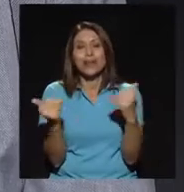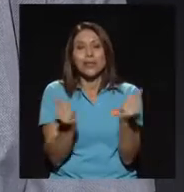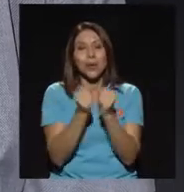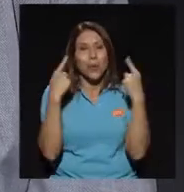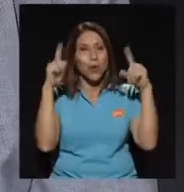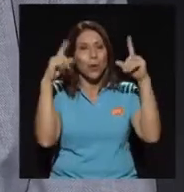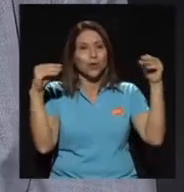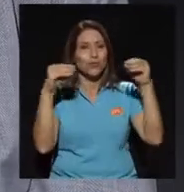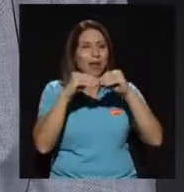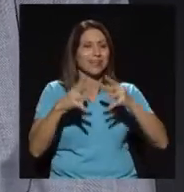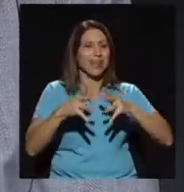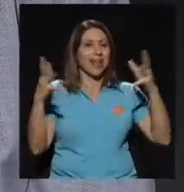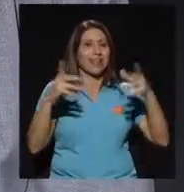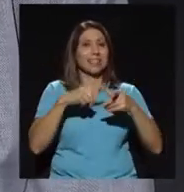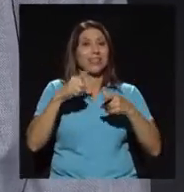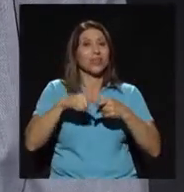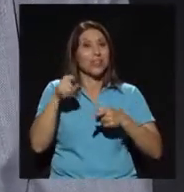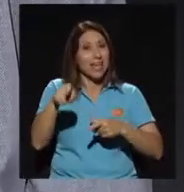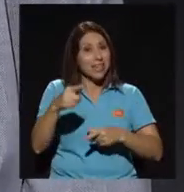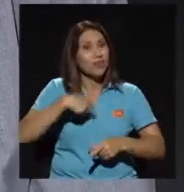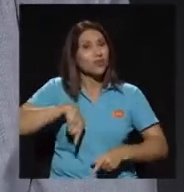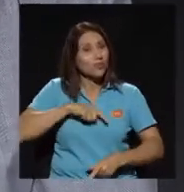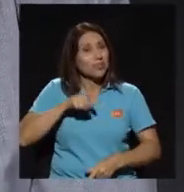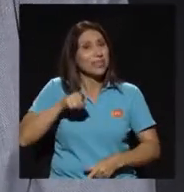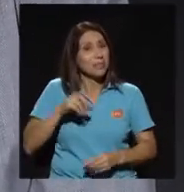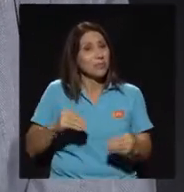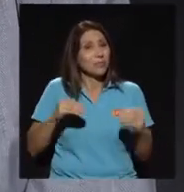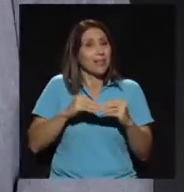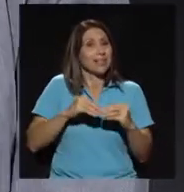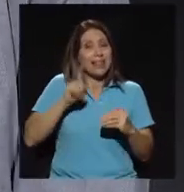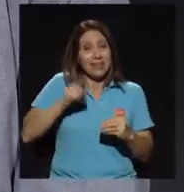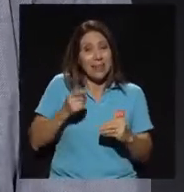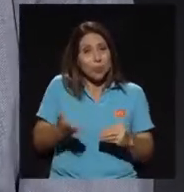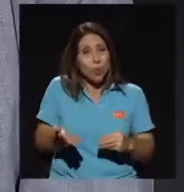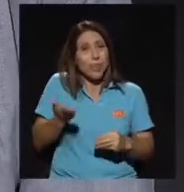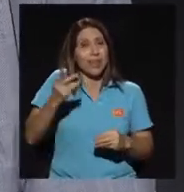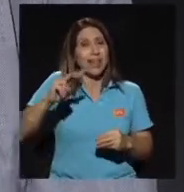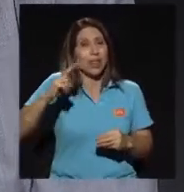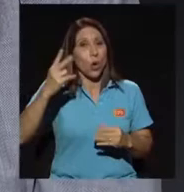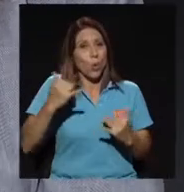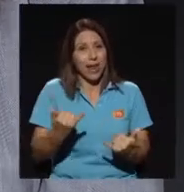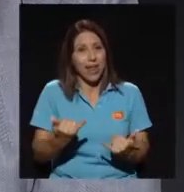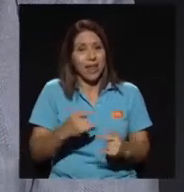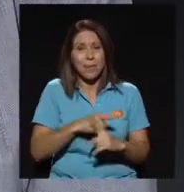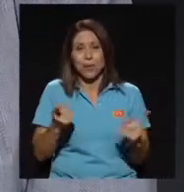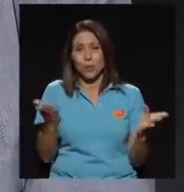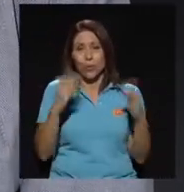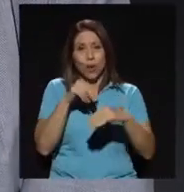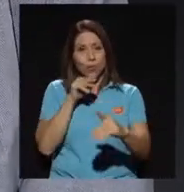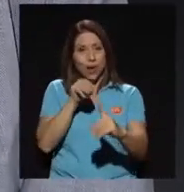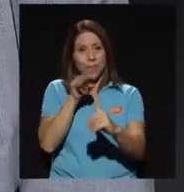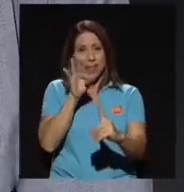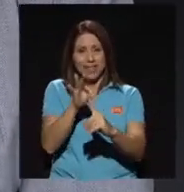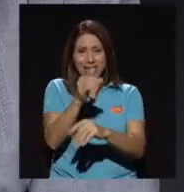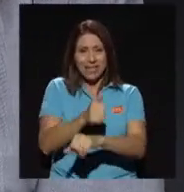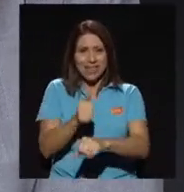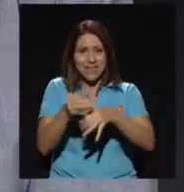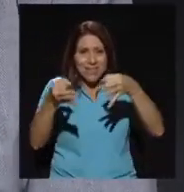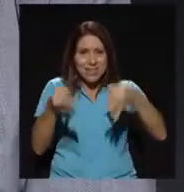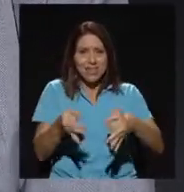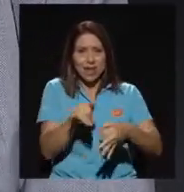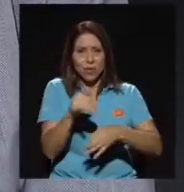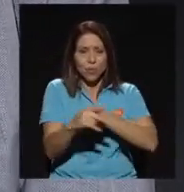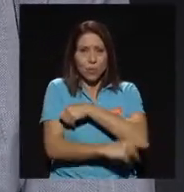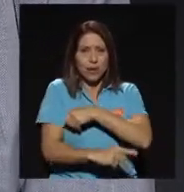estamos lejos, deberíamos estar aumentando tal vez al doble de lo que tenemos hoy. Pero la verdad es que no hay una meta definida, ¿verdad? Como país. Igual